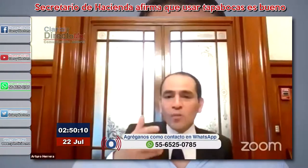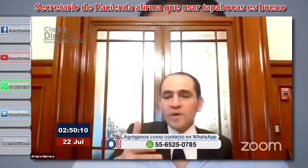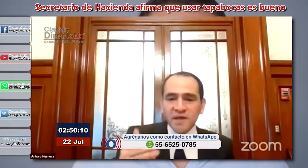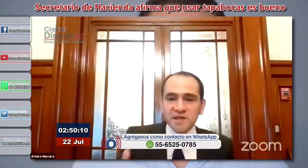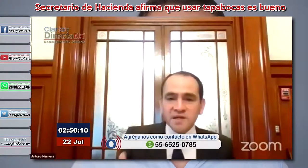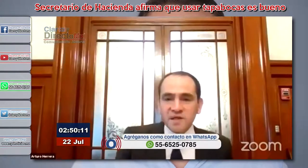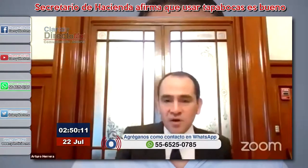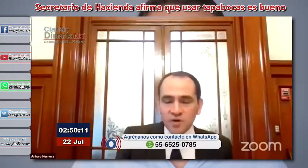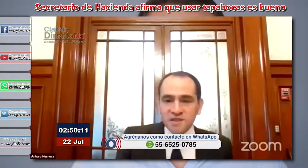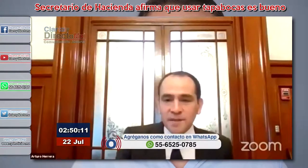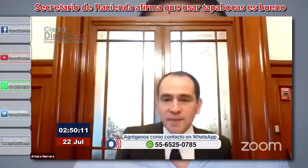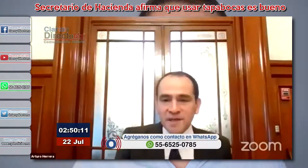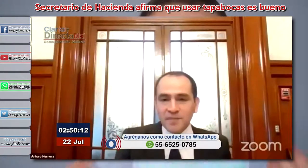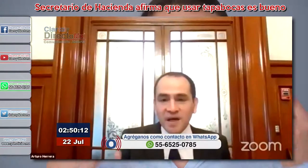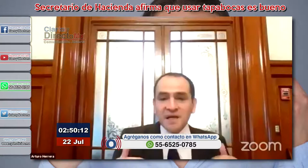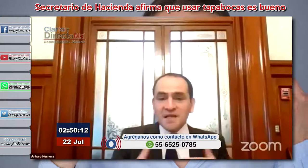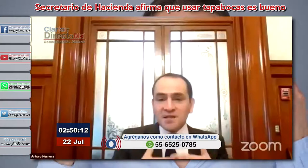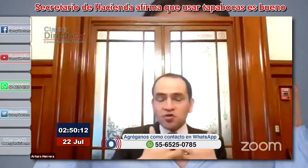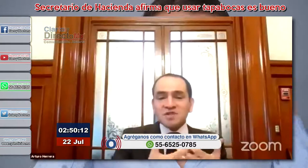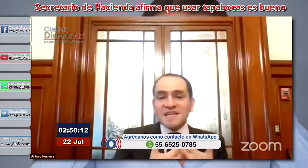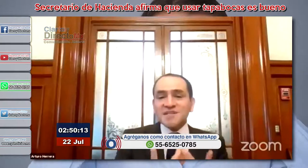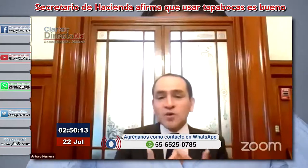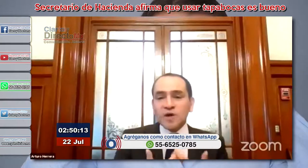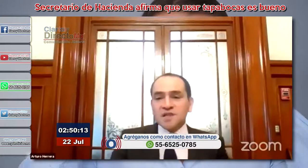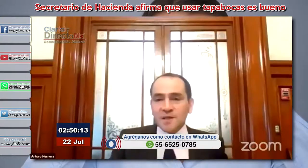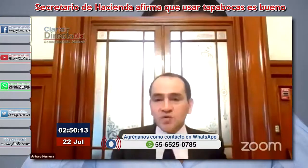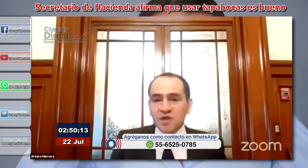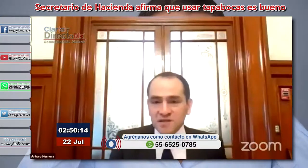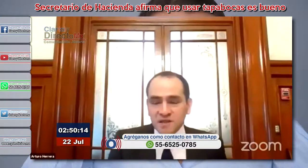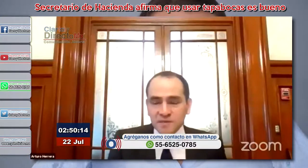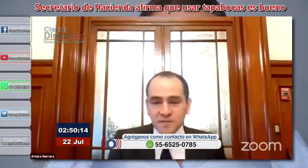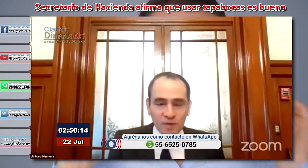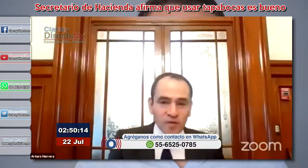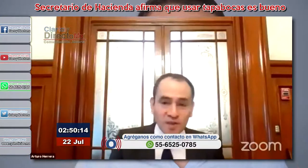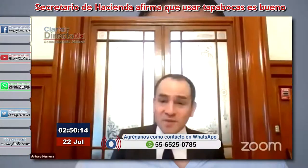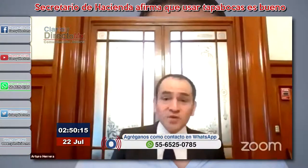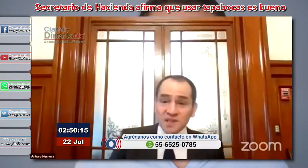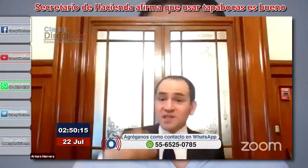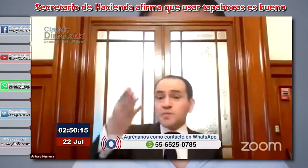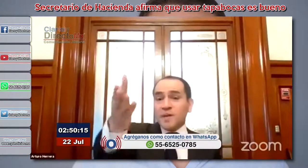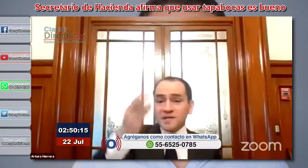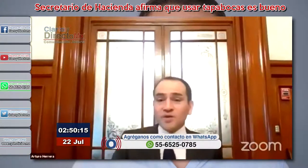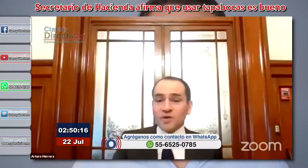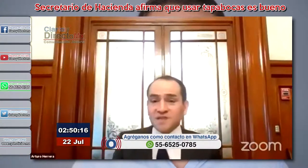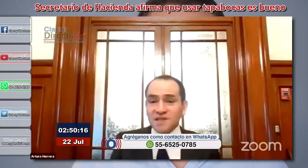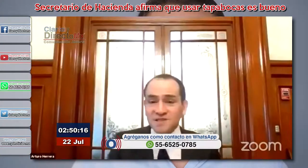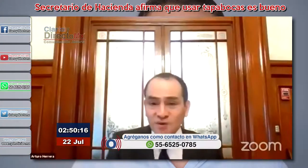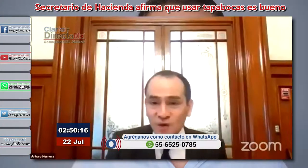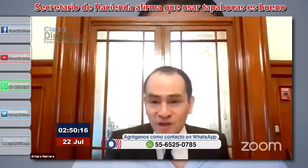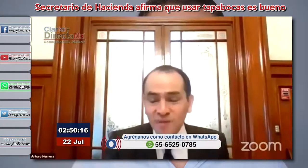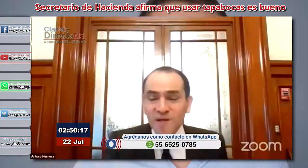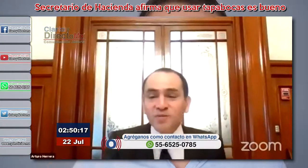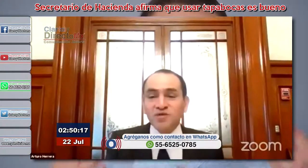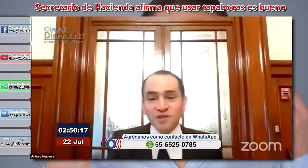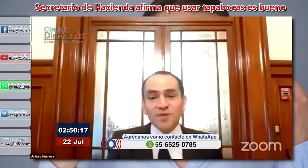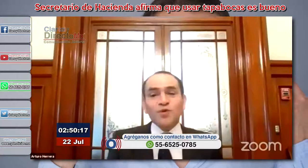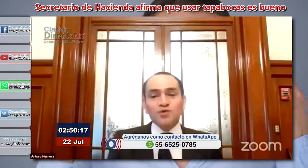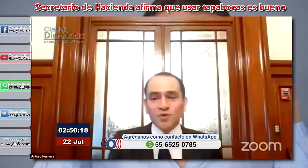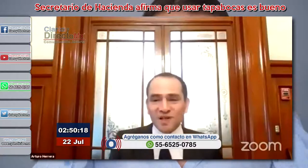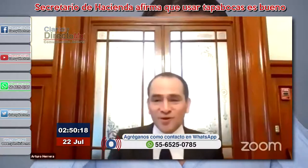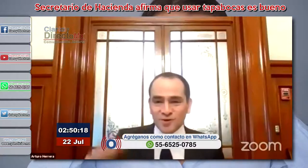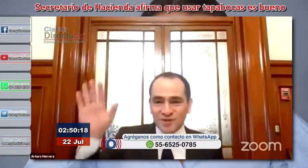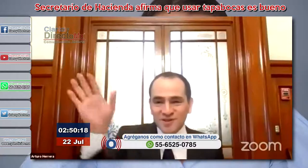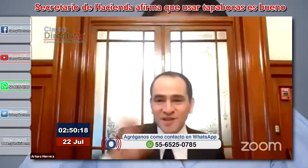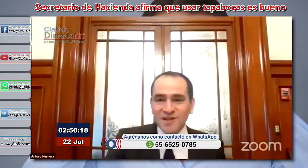más, convivir con esta pandemia. Y entonces, ¿qué es lo que tenemos que hacer? Bueno, lo que tenemos que hacer es parte de lo que están haciendo ahí, y me da